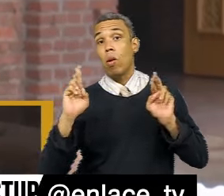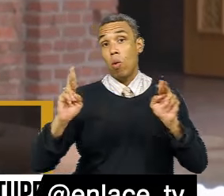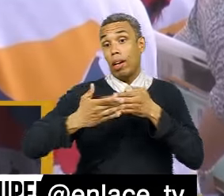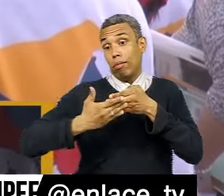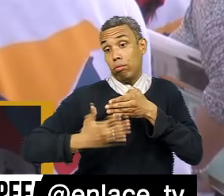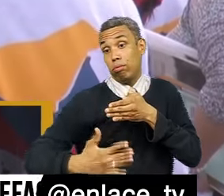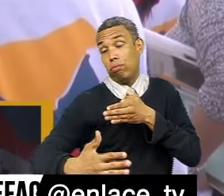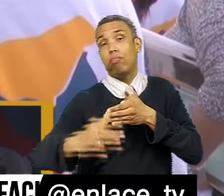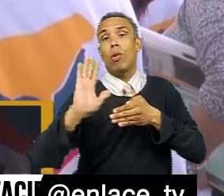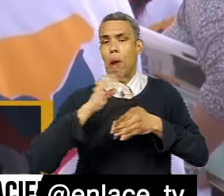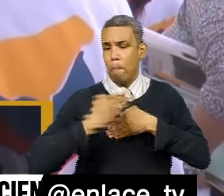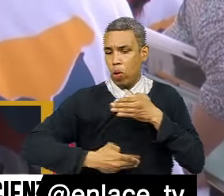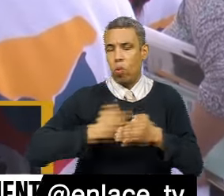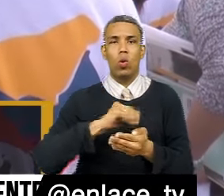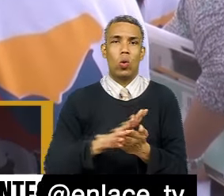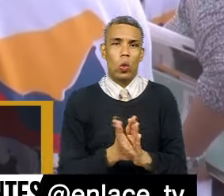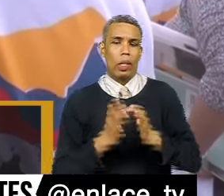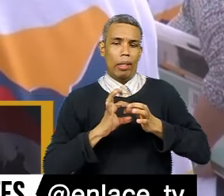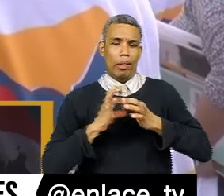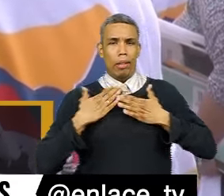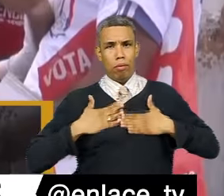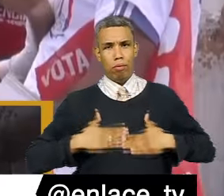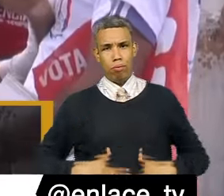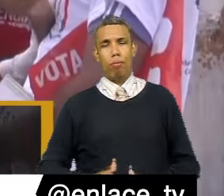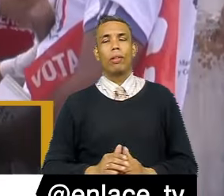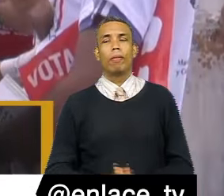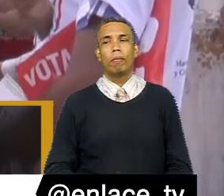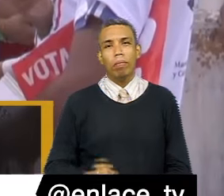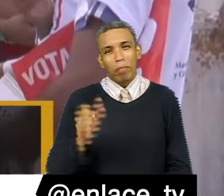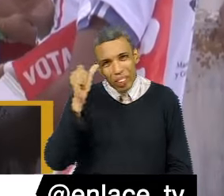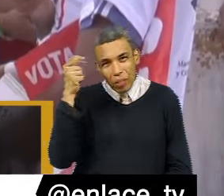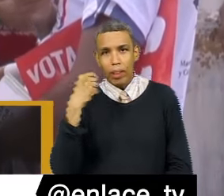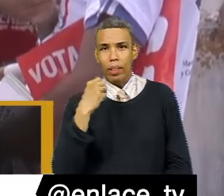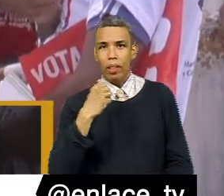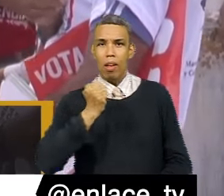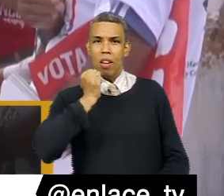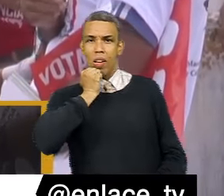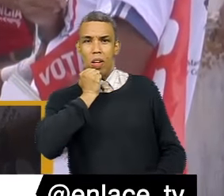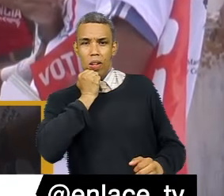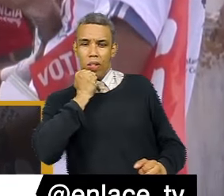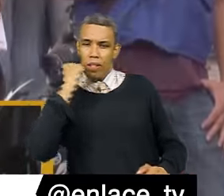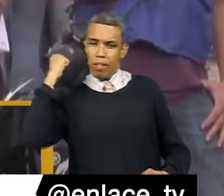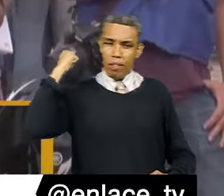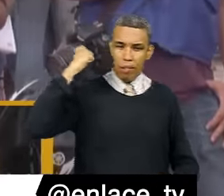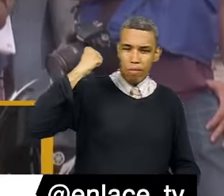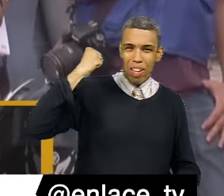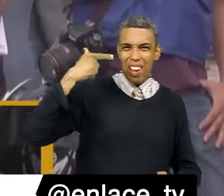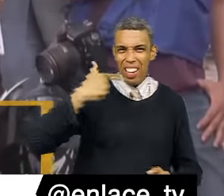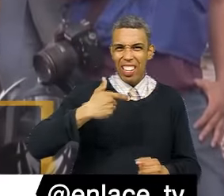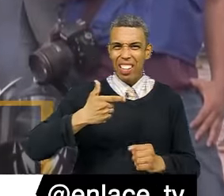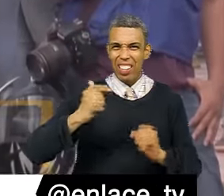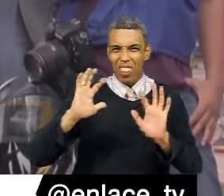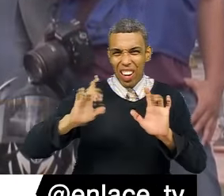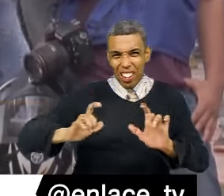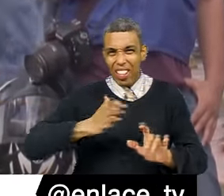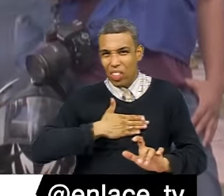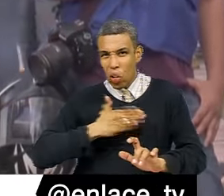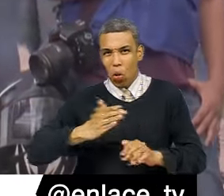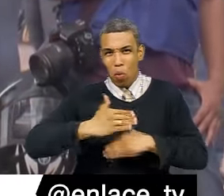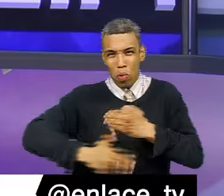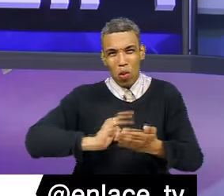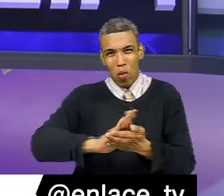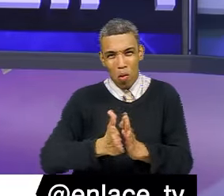territorio nacional. Campos participó este lunes del encuentro celebrado en la plazoleta Cacique Pipatón, donde se cumplió acto simbólico con motivo de la firma del acuerdo en Cartagena.